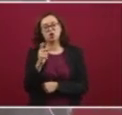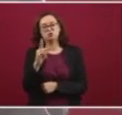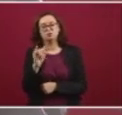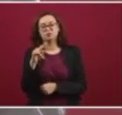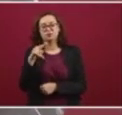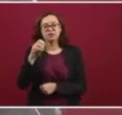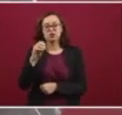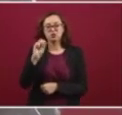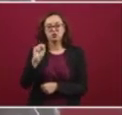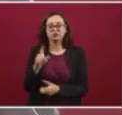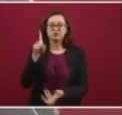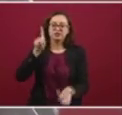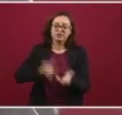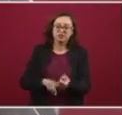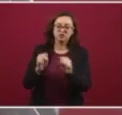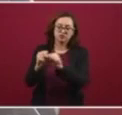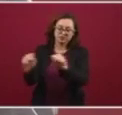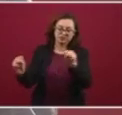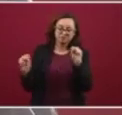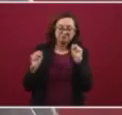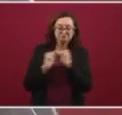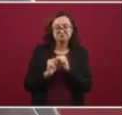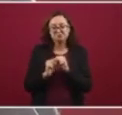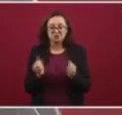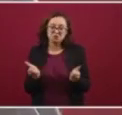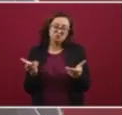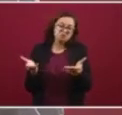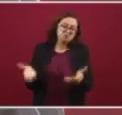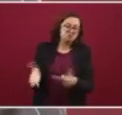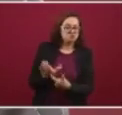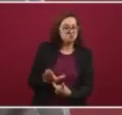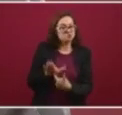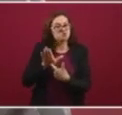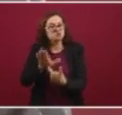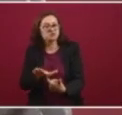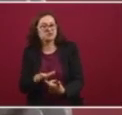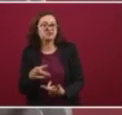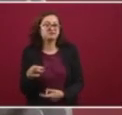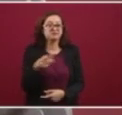Pinos, para que el que quiera verlas las pueda